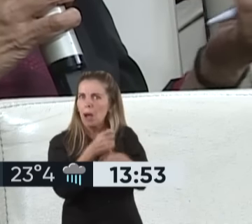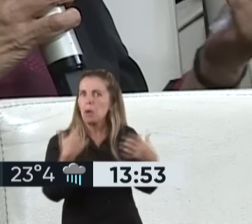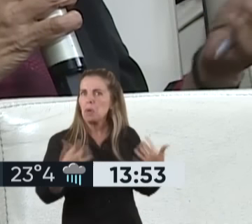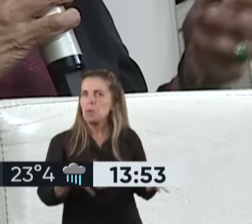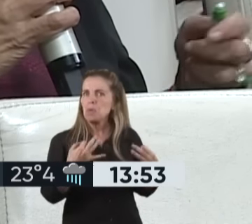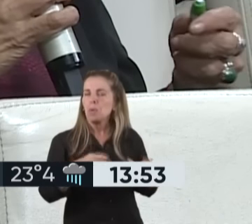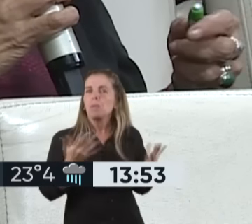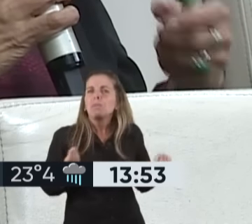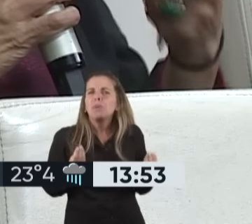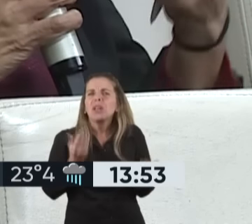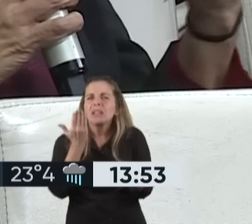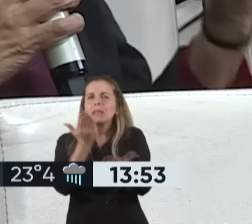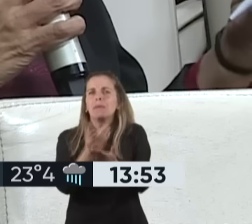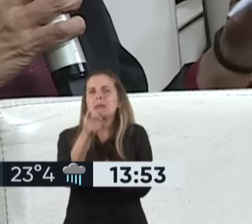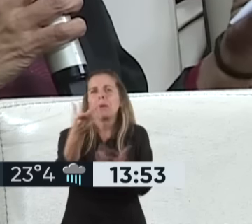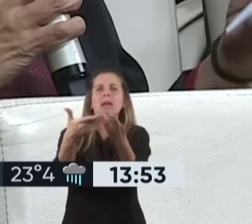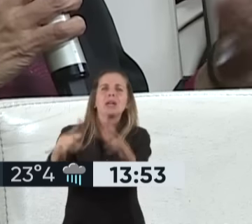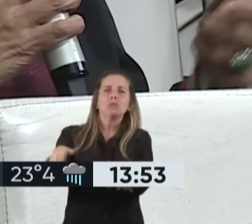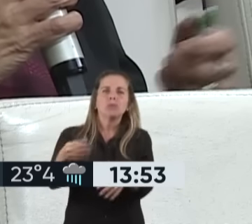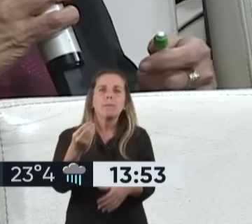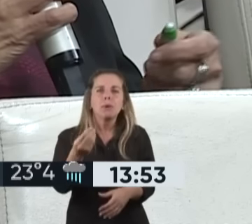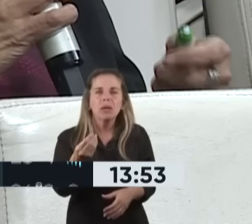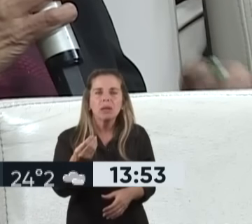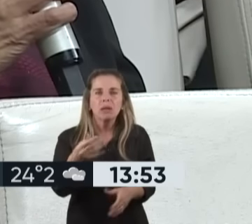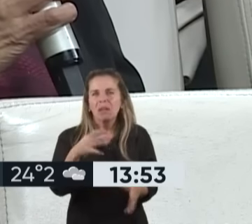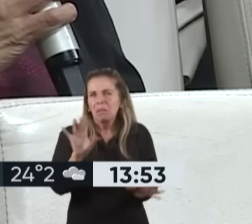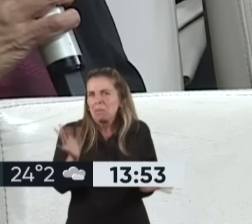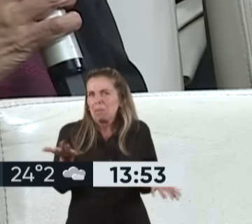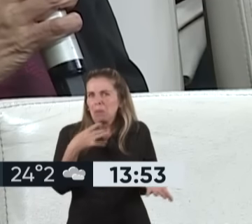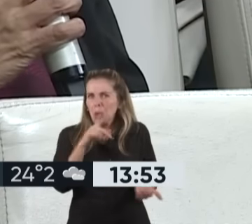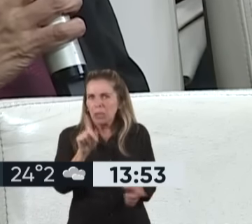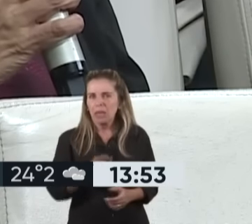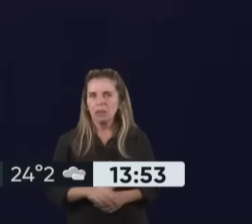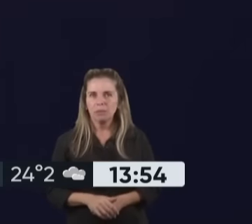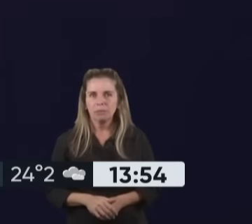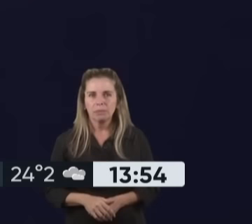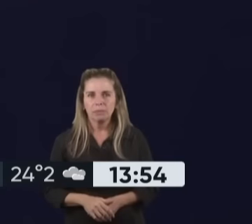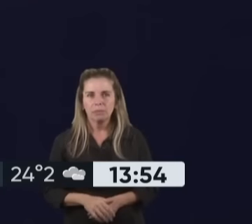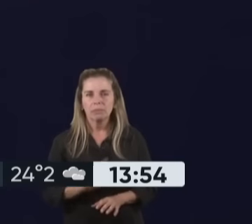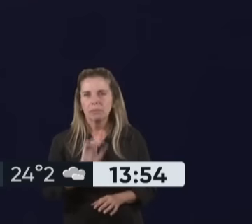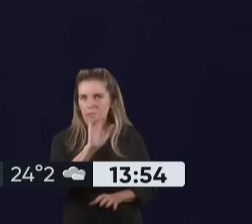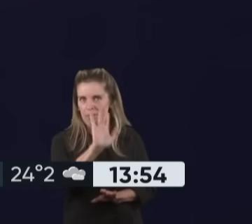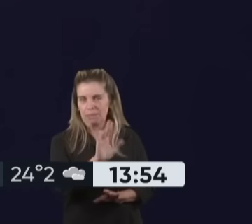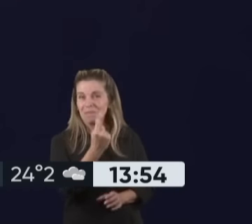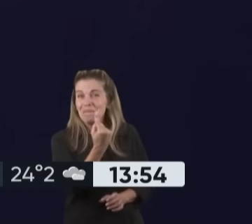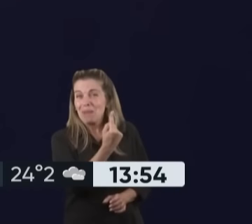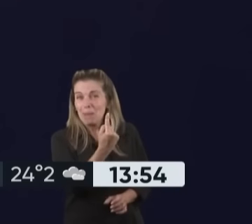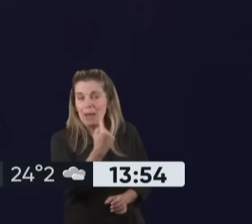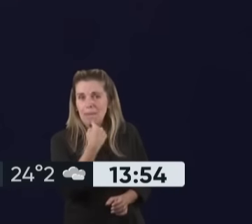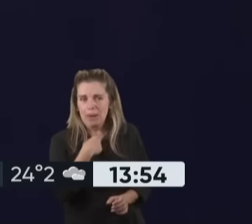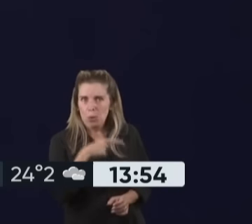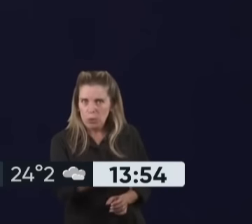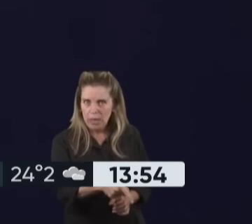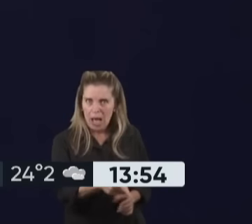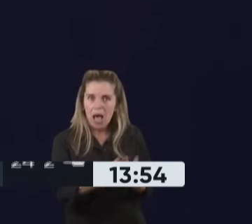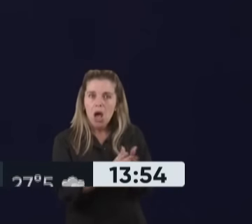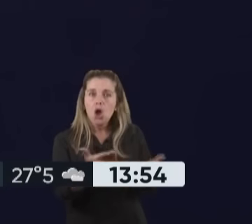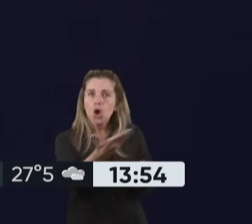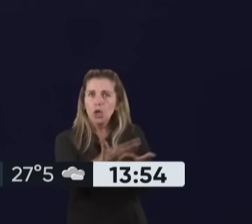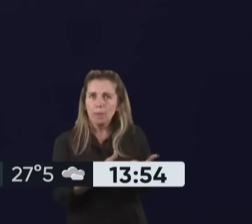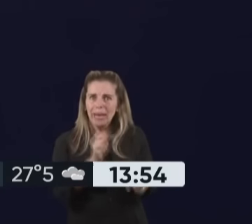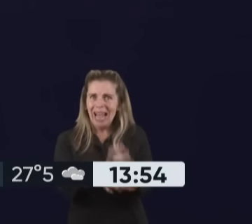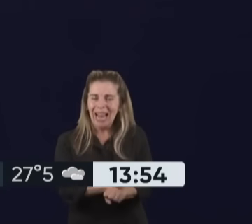difícil de entender para la población, por lo menos. Bueno, la primera pregunta, el Código Penal va a las